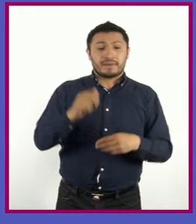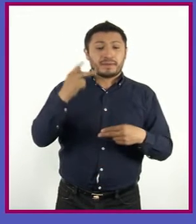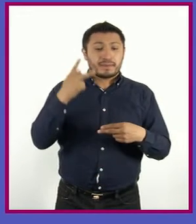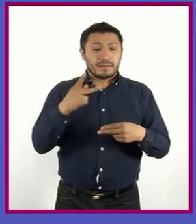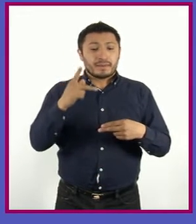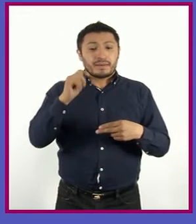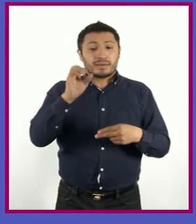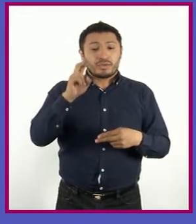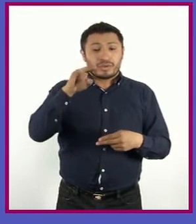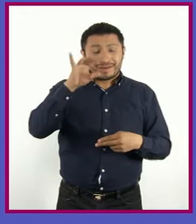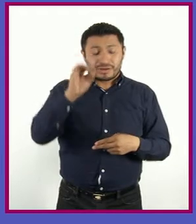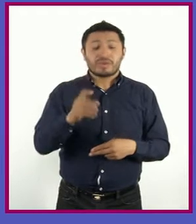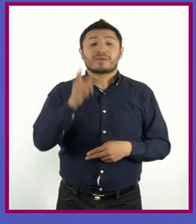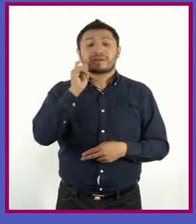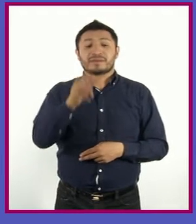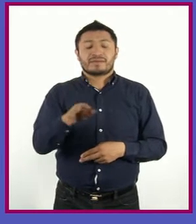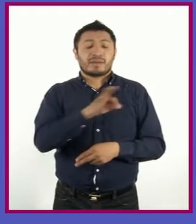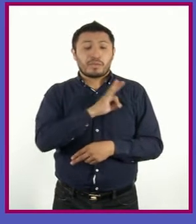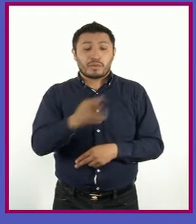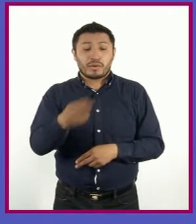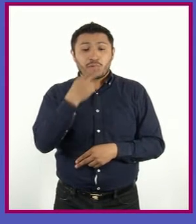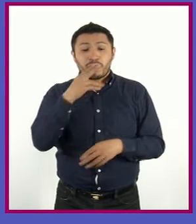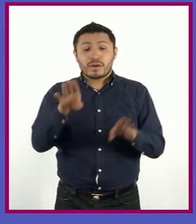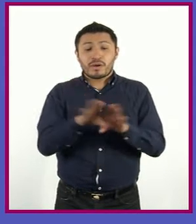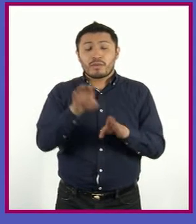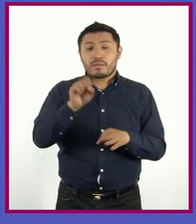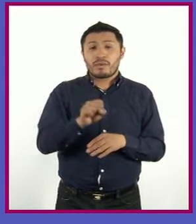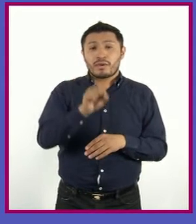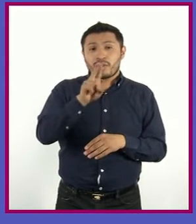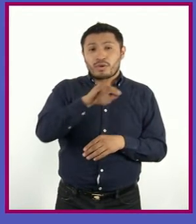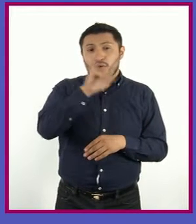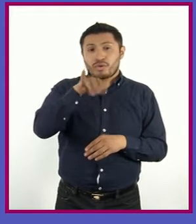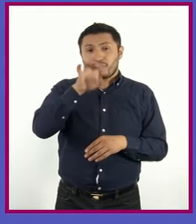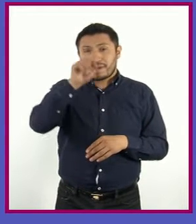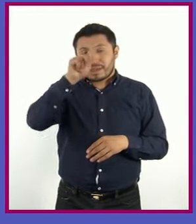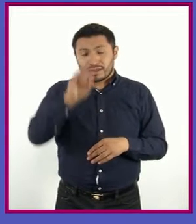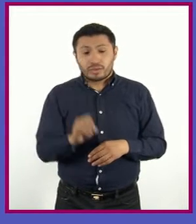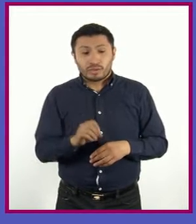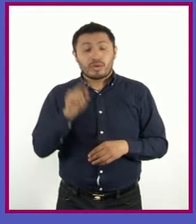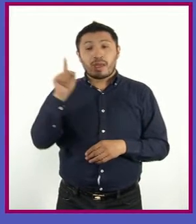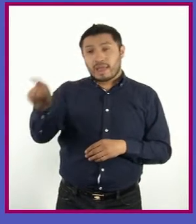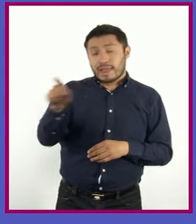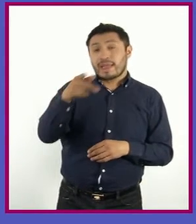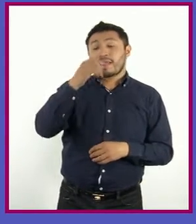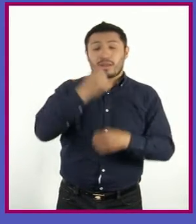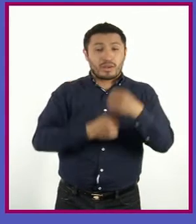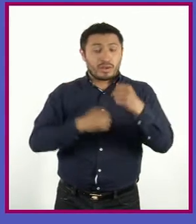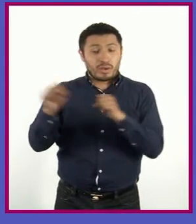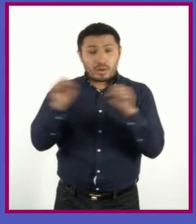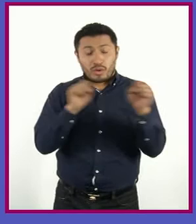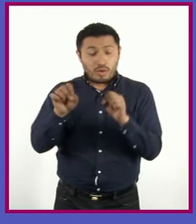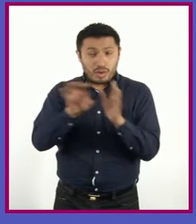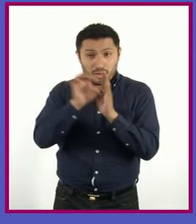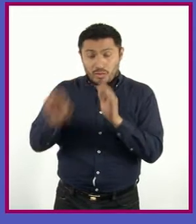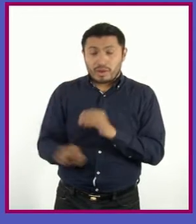personales tónicos son los que pueden funcionar como un sujeto. Él corre, por ejemplo, en lugar de decir